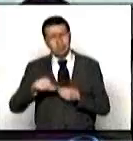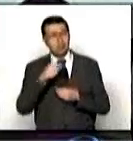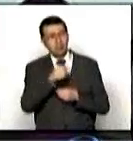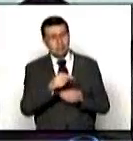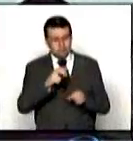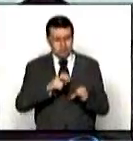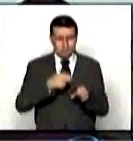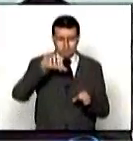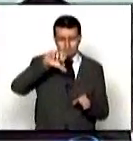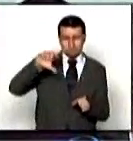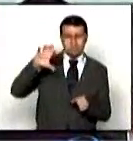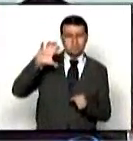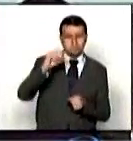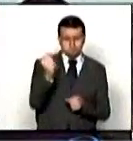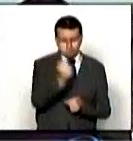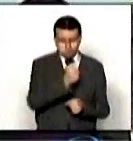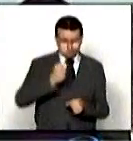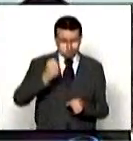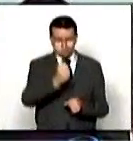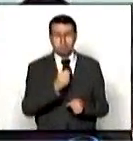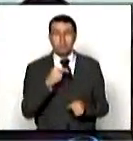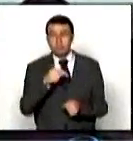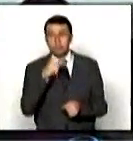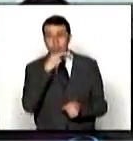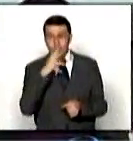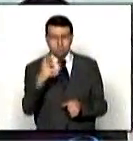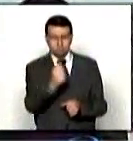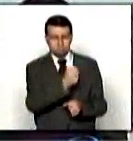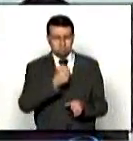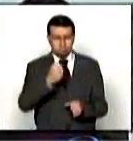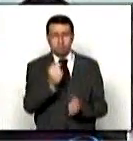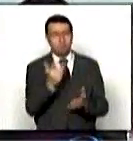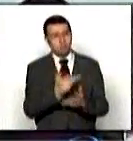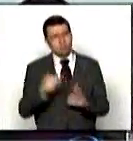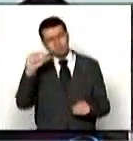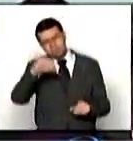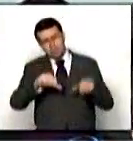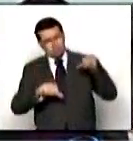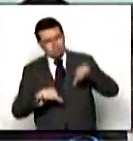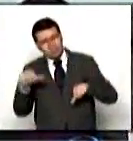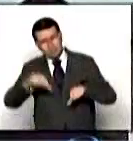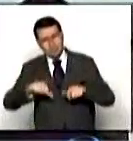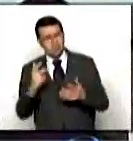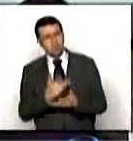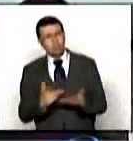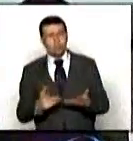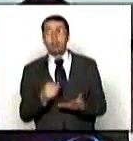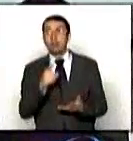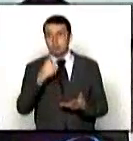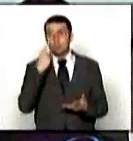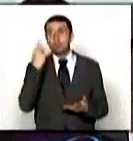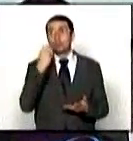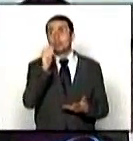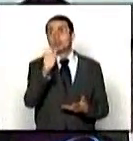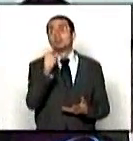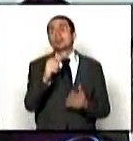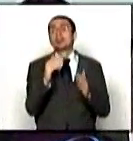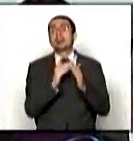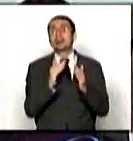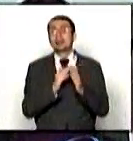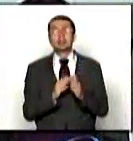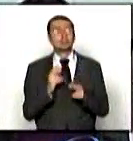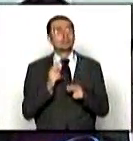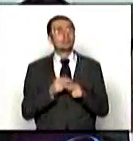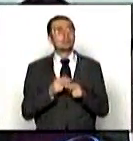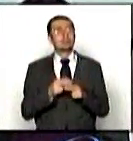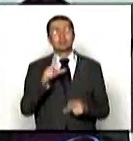mayonesa, y que a veces son cosas que son mucho más largas de explicar y pues como el tiempo es corto, ustedes lo pueden investigar en sus casas. Es un libro que se llama La